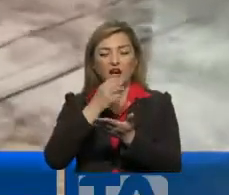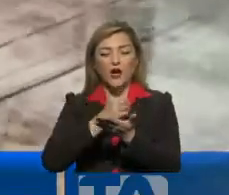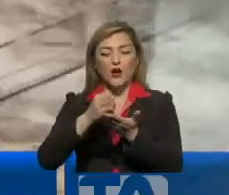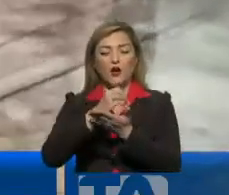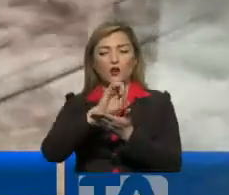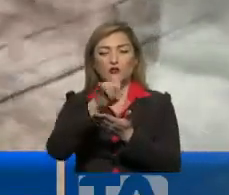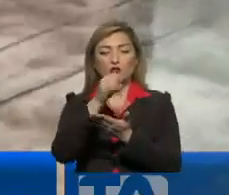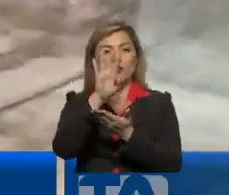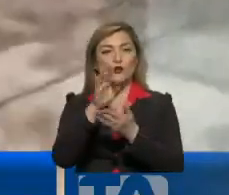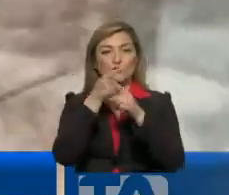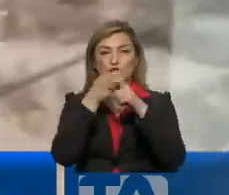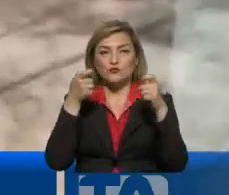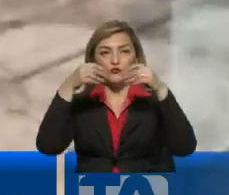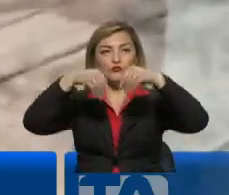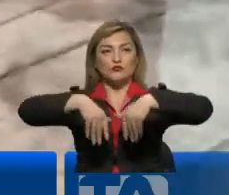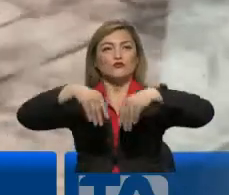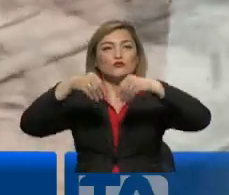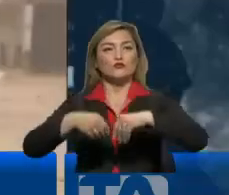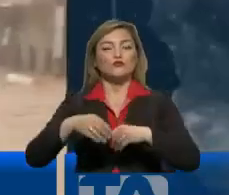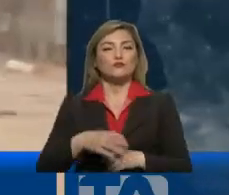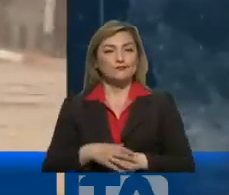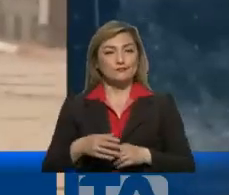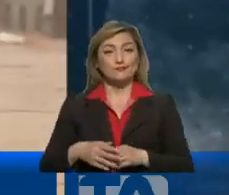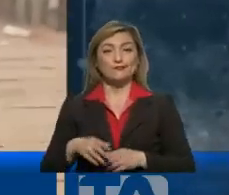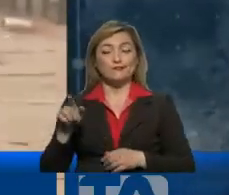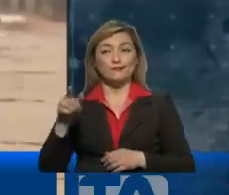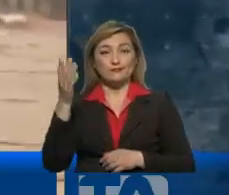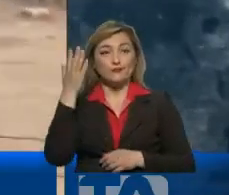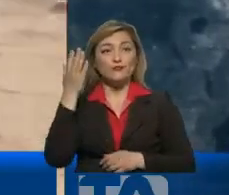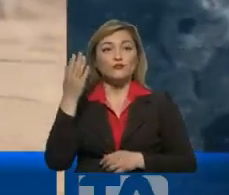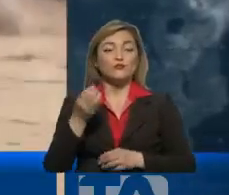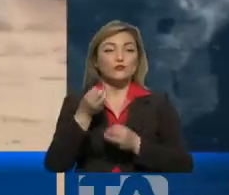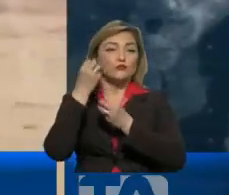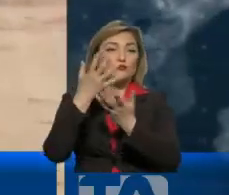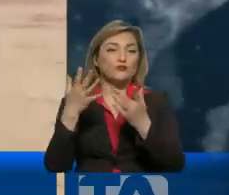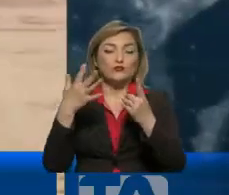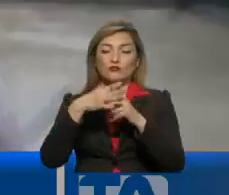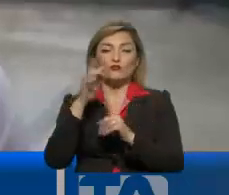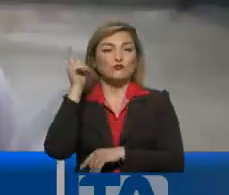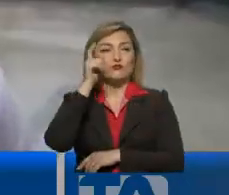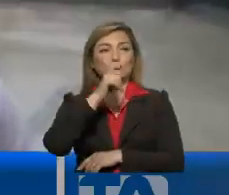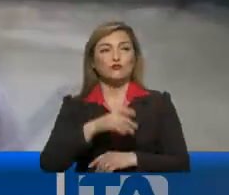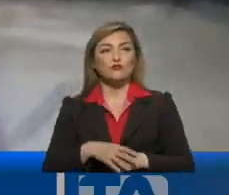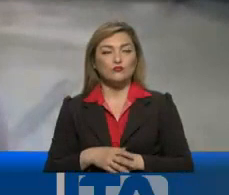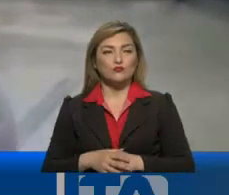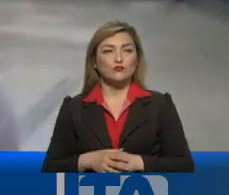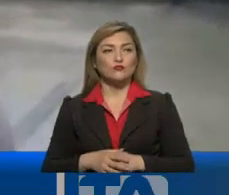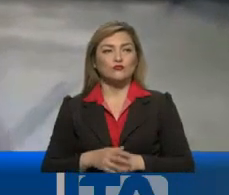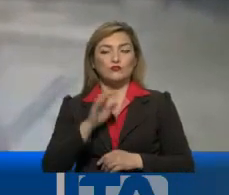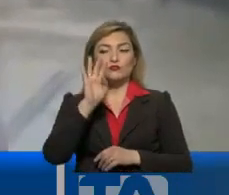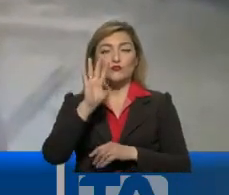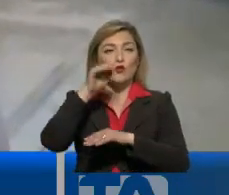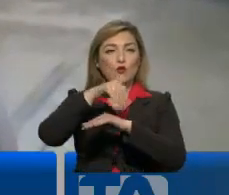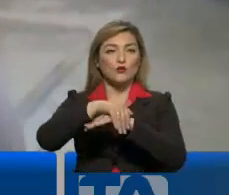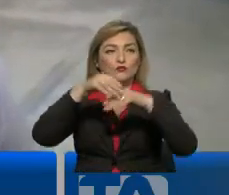intensas lluvias provocaron que se desborde el río Balsas. El alcalde indicó que la situación es crítica. A eso de las 4 de la tarde,